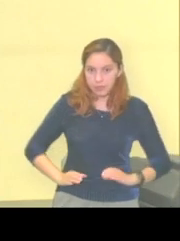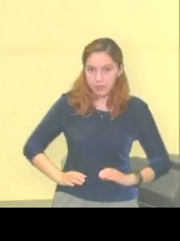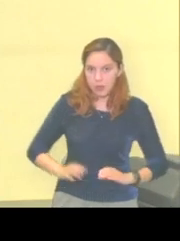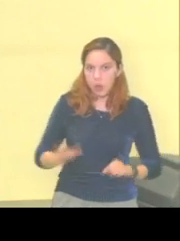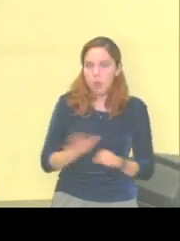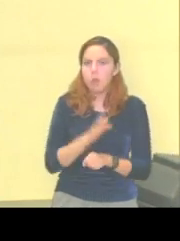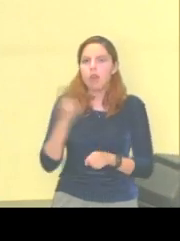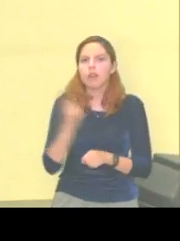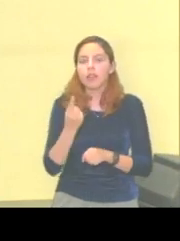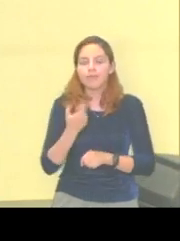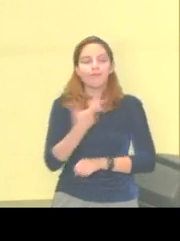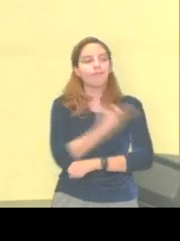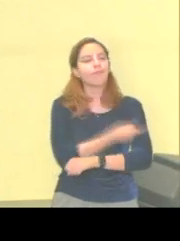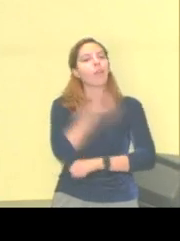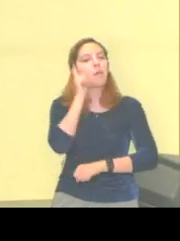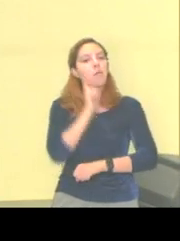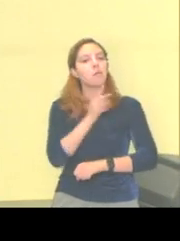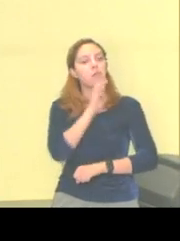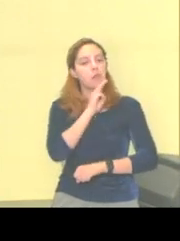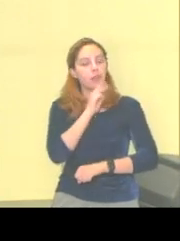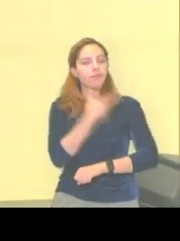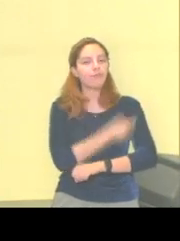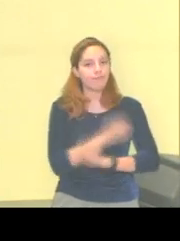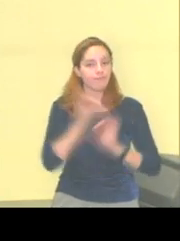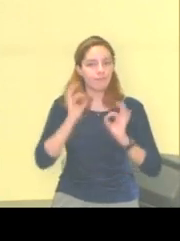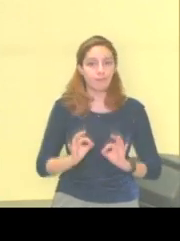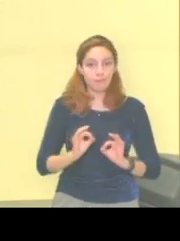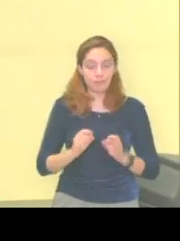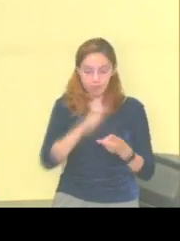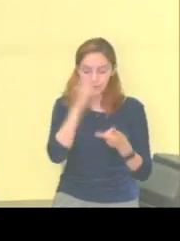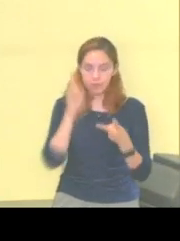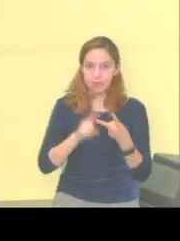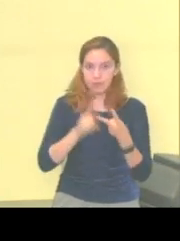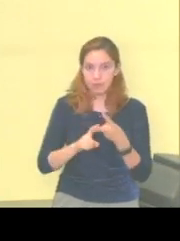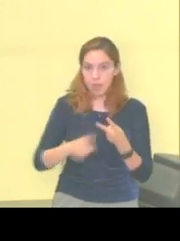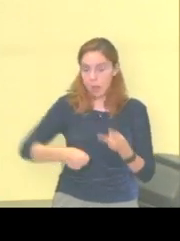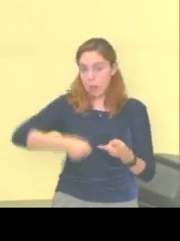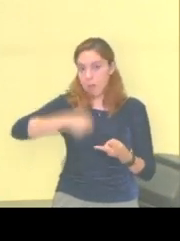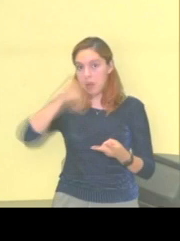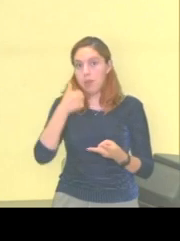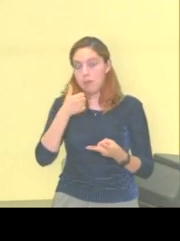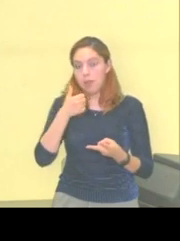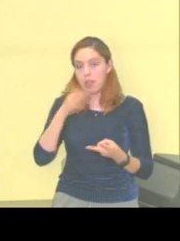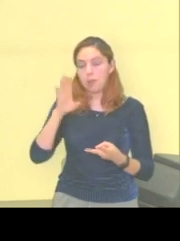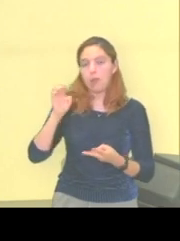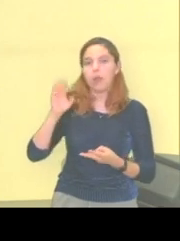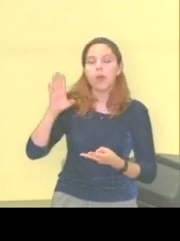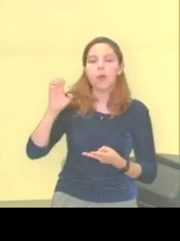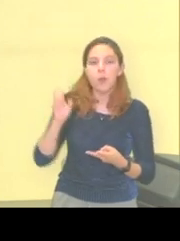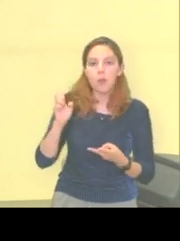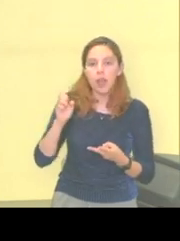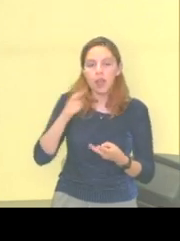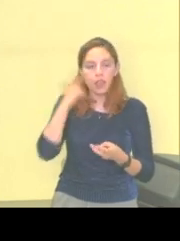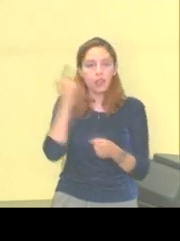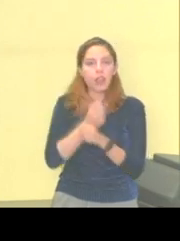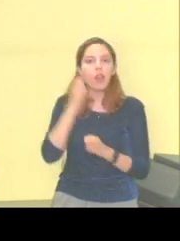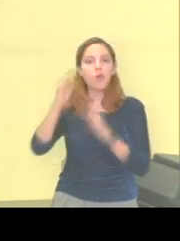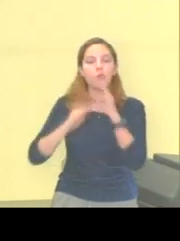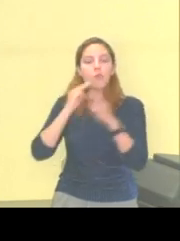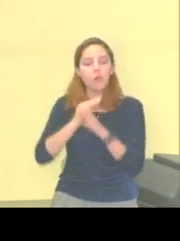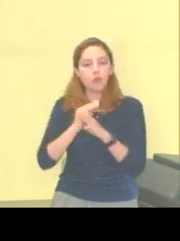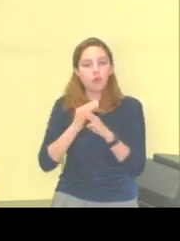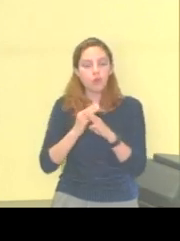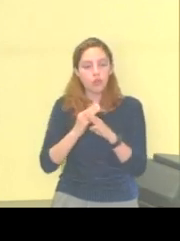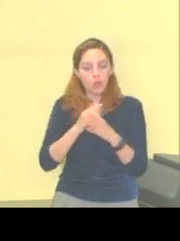mamá. El segundo hecho es que se trata del primer recién nacido en el mundo en el que se identifican y cuantifican los